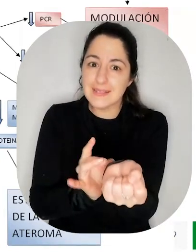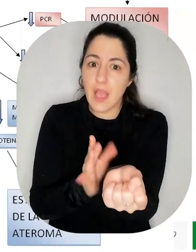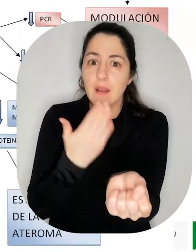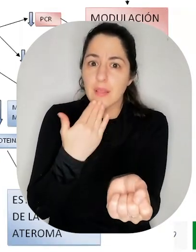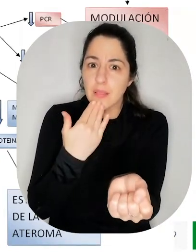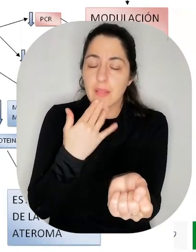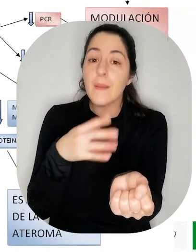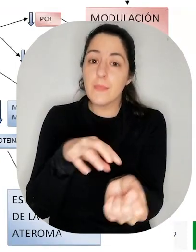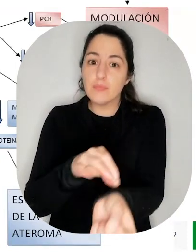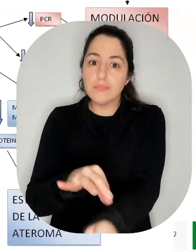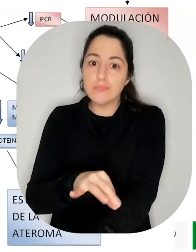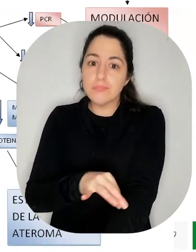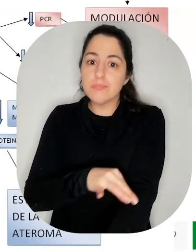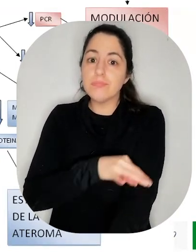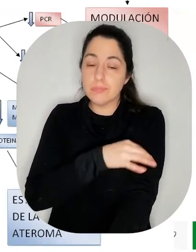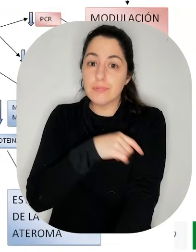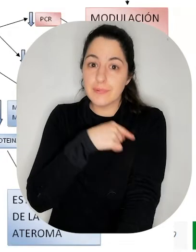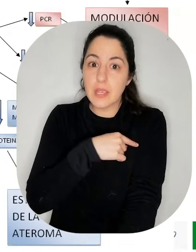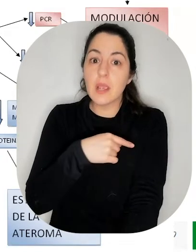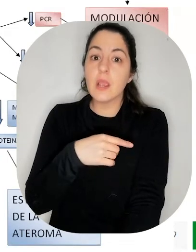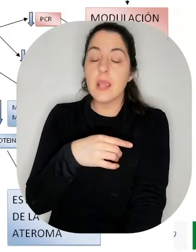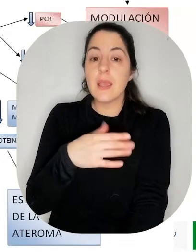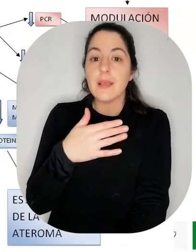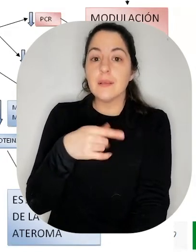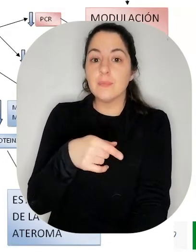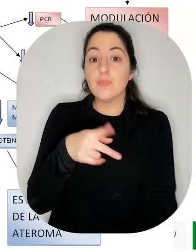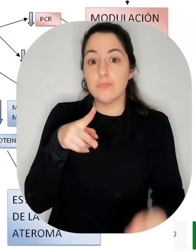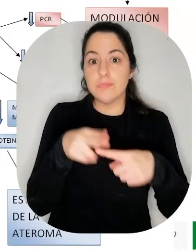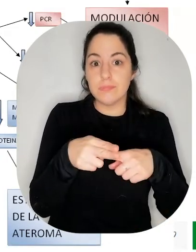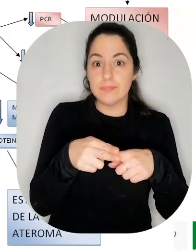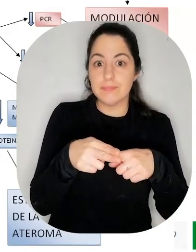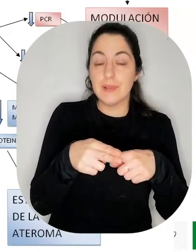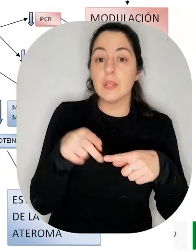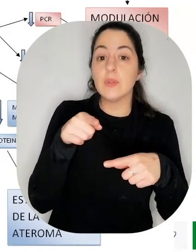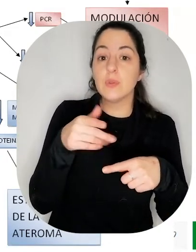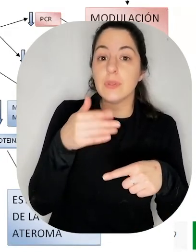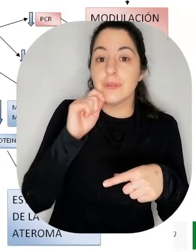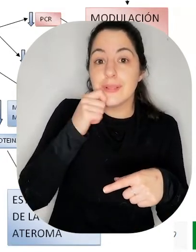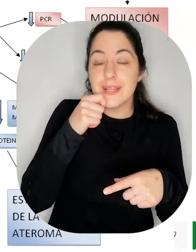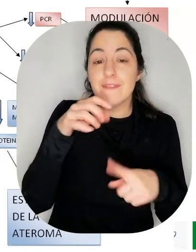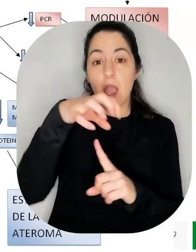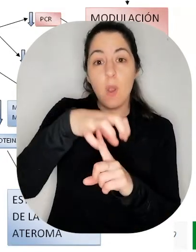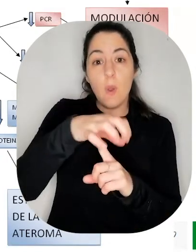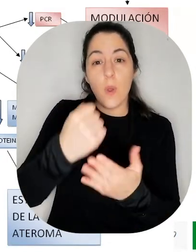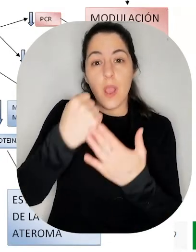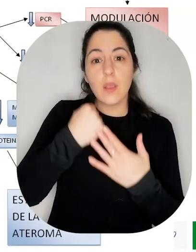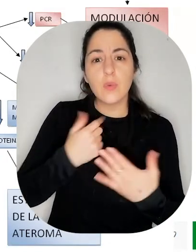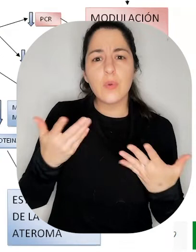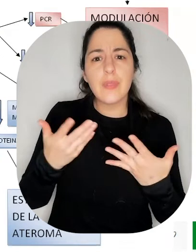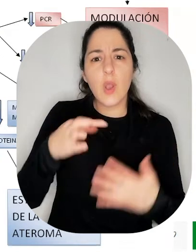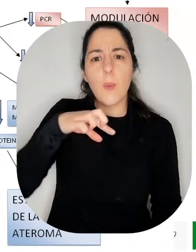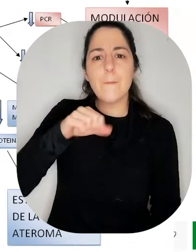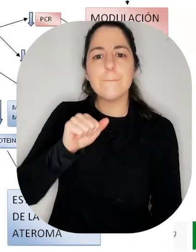sangre que pueden interferir, tapar arterias, y tiene un efecto que frena que se junten las plaquetas